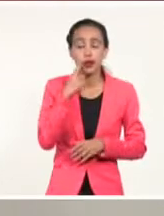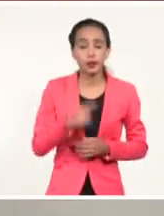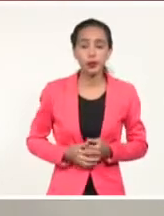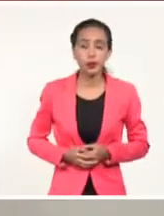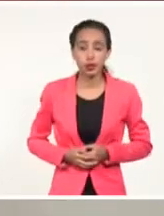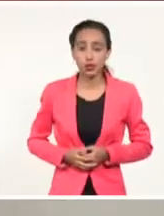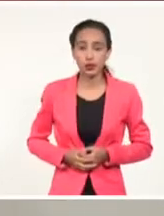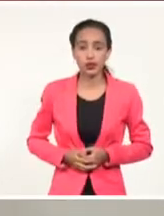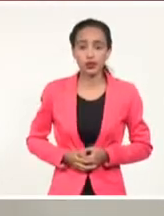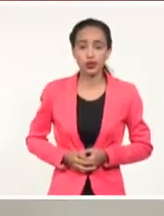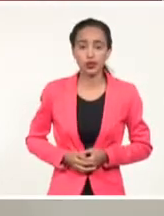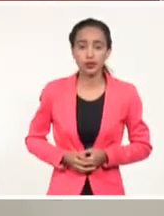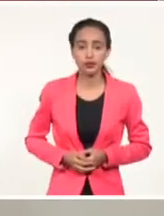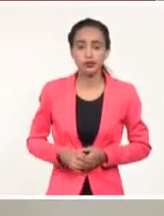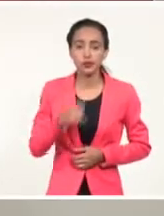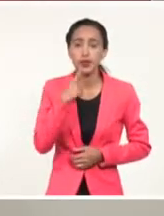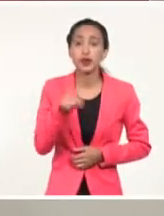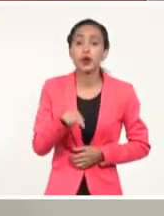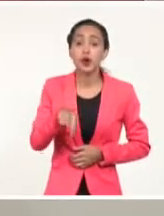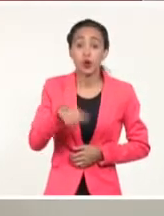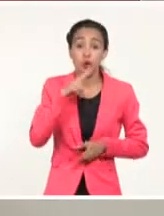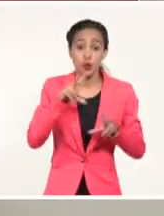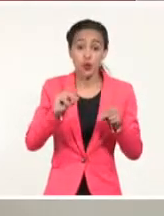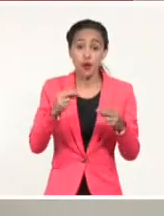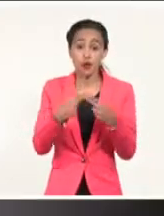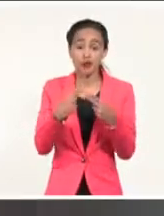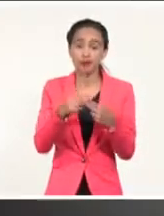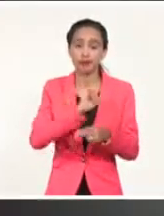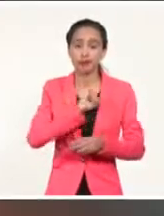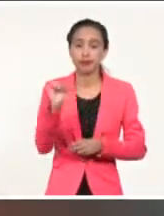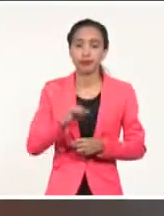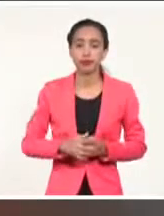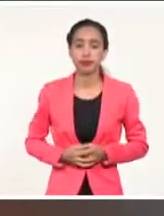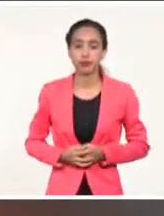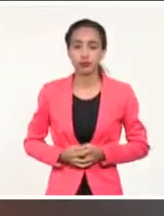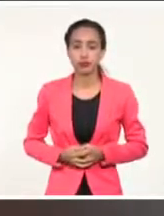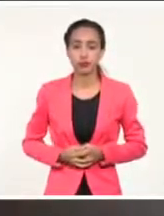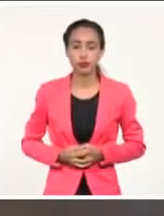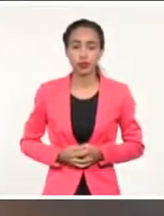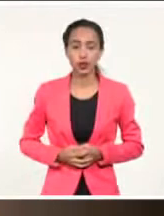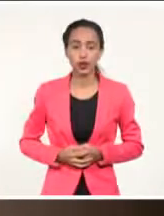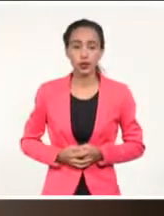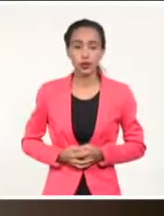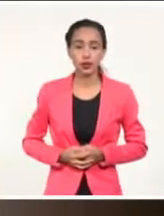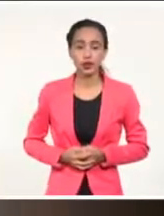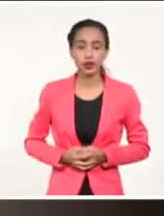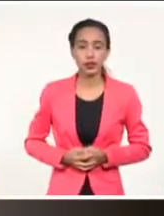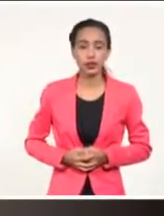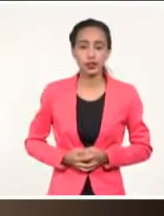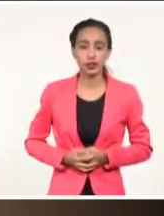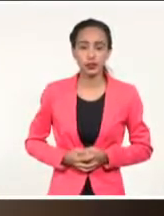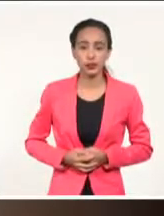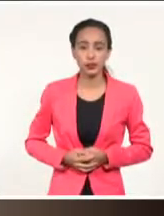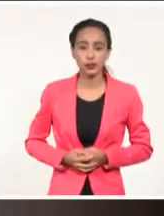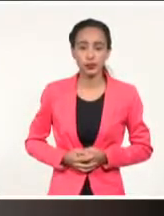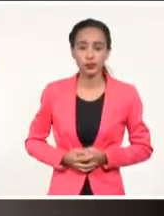octavos de final, el conjunto alemán buscará hoy una nueva victoria. Levi, willkommen.